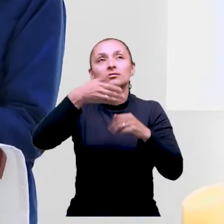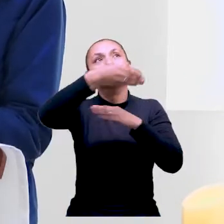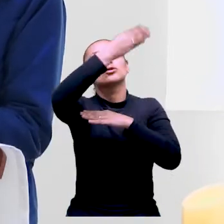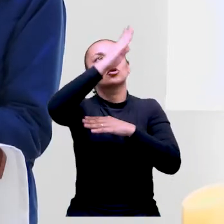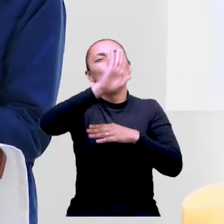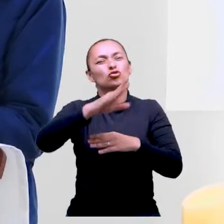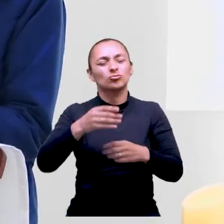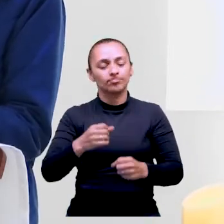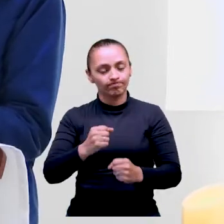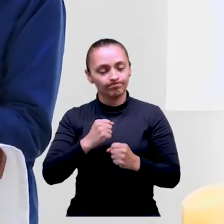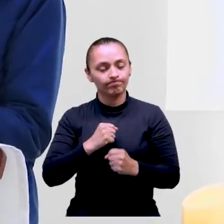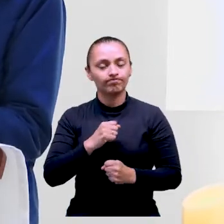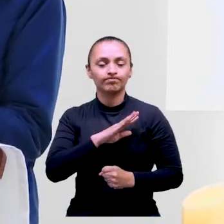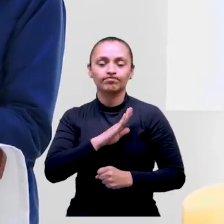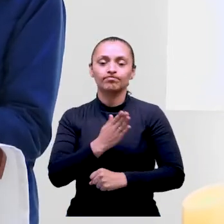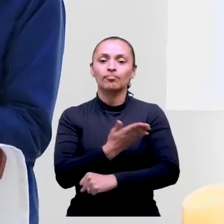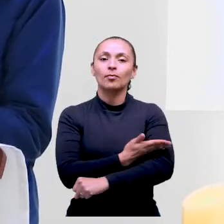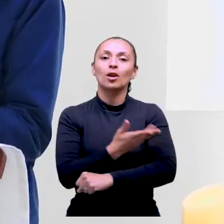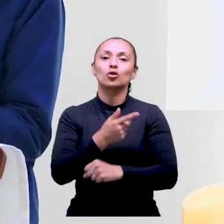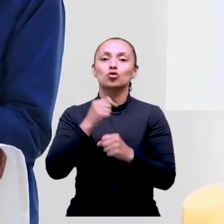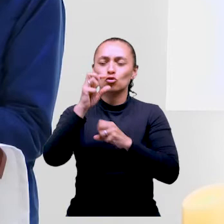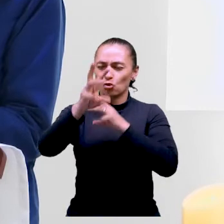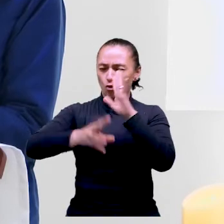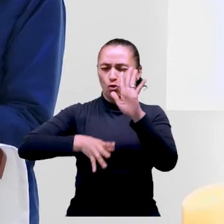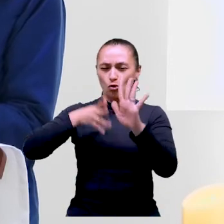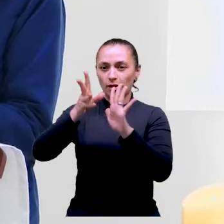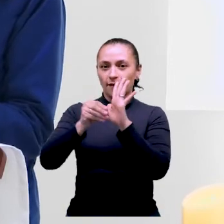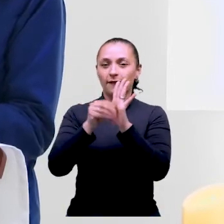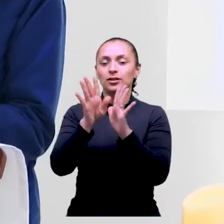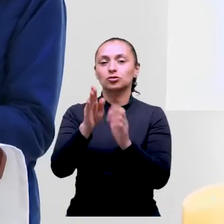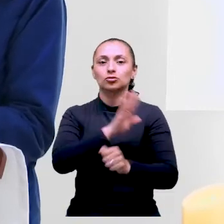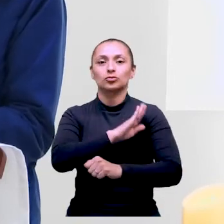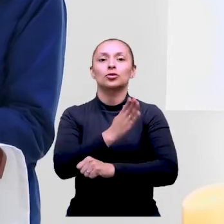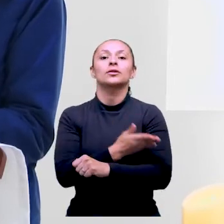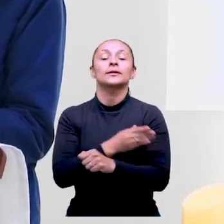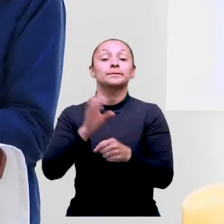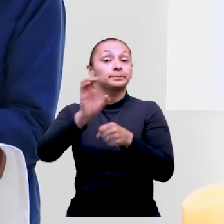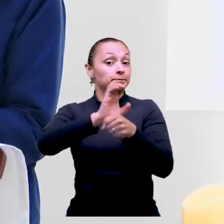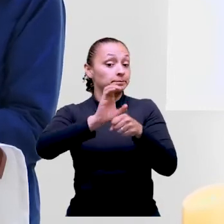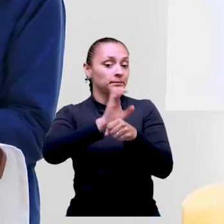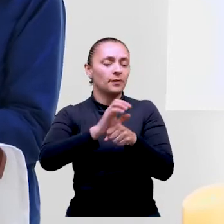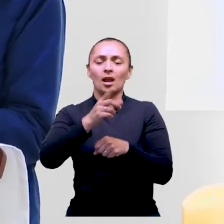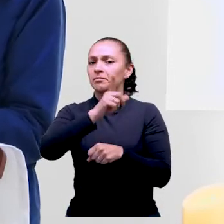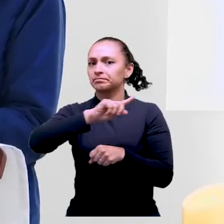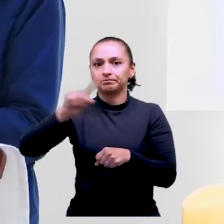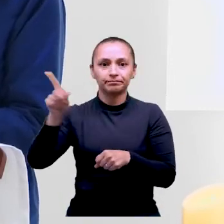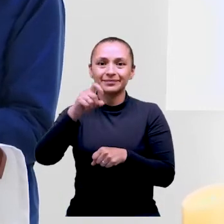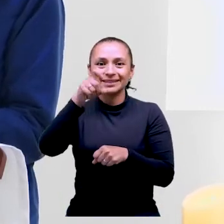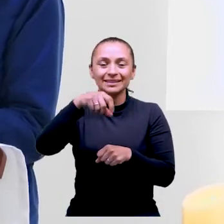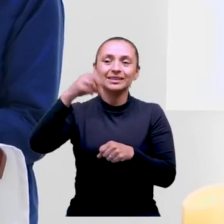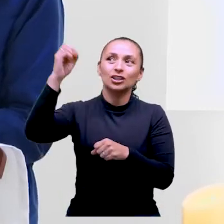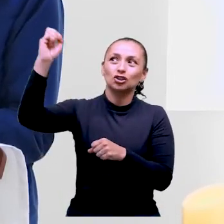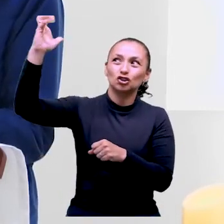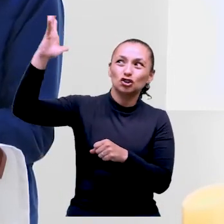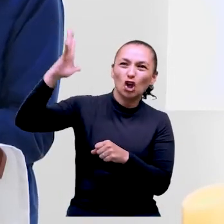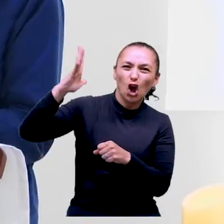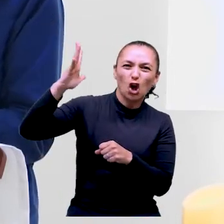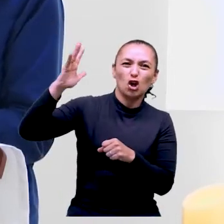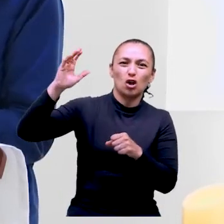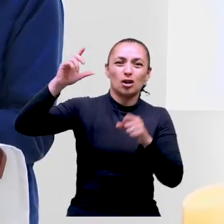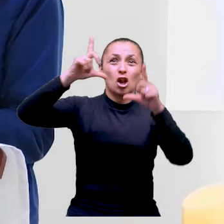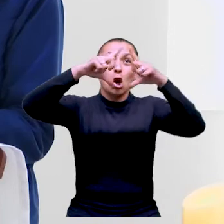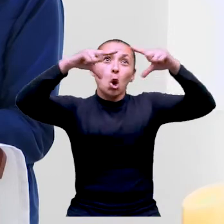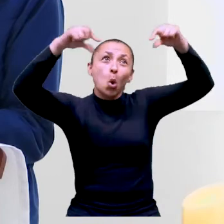es dios el dueño y señor del universo contó con el cordero la ciudad tampoco